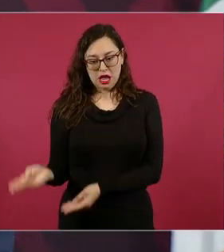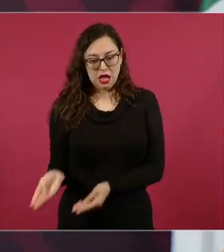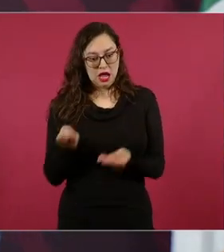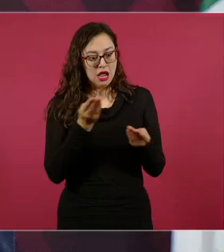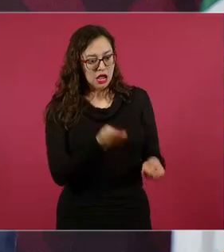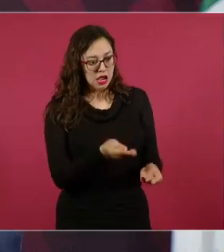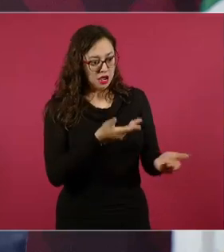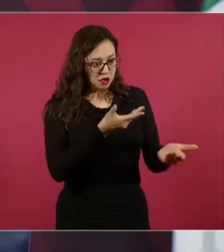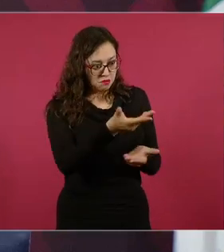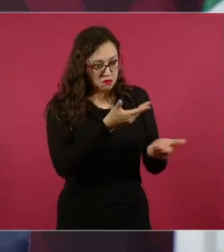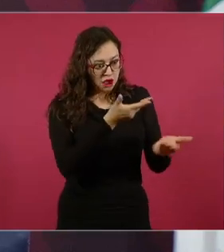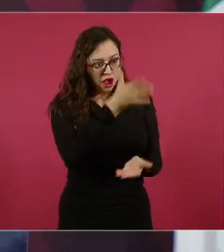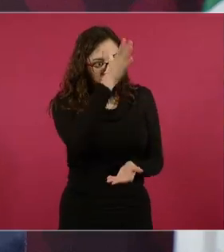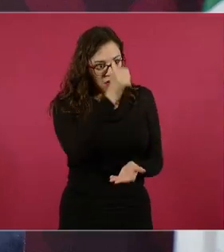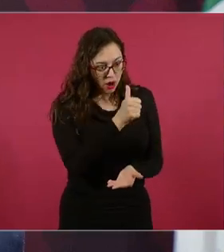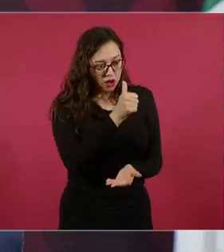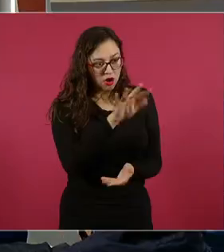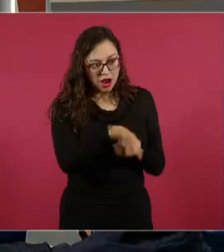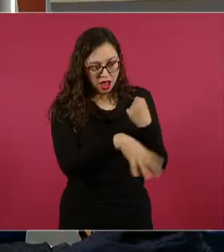Yo